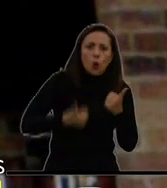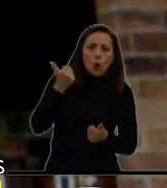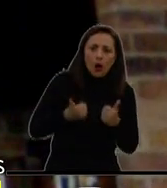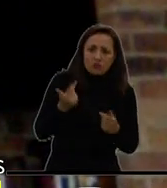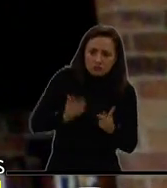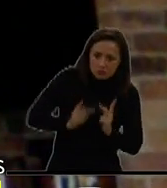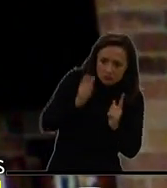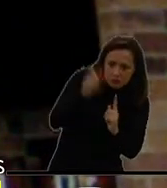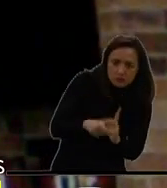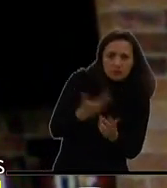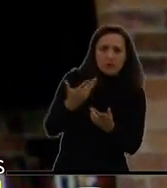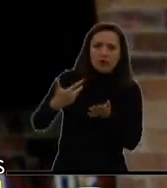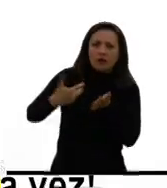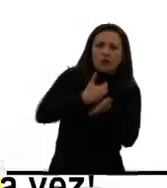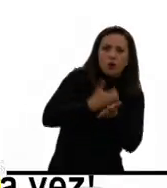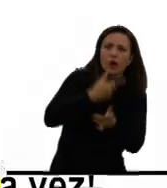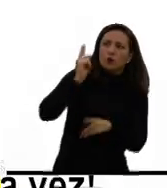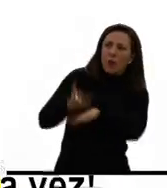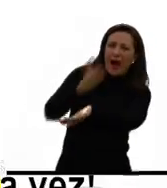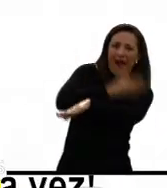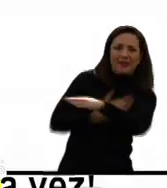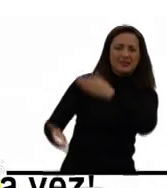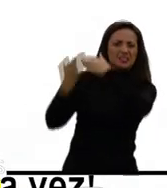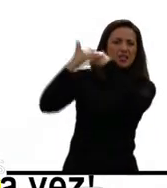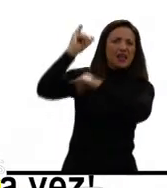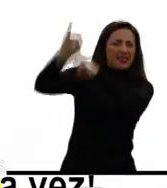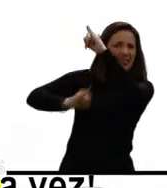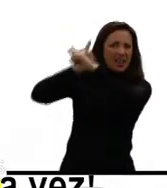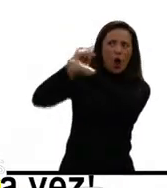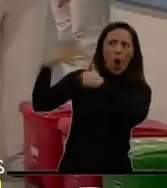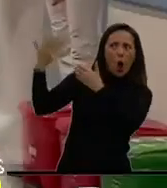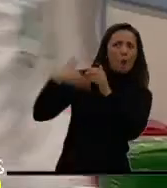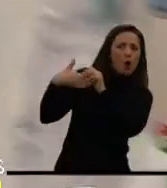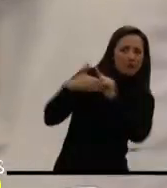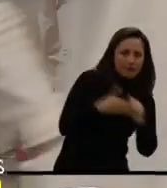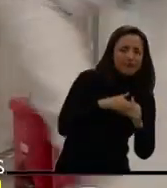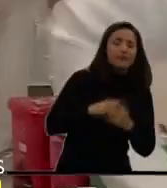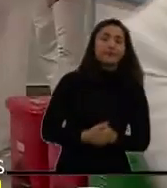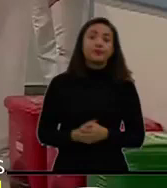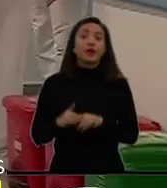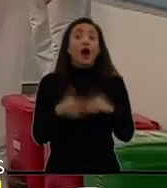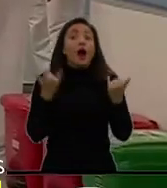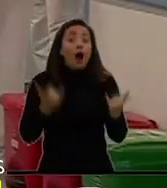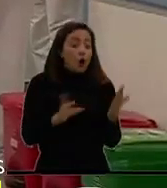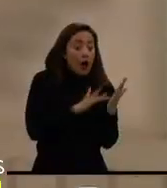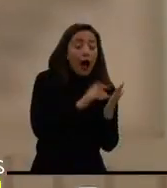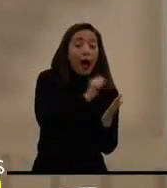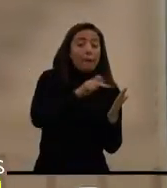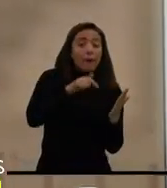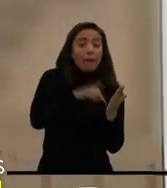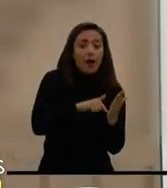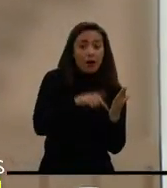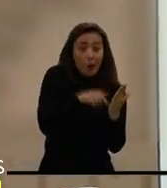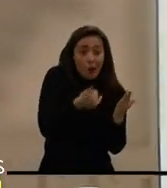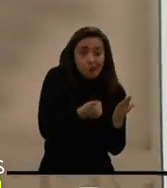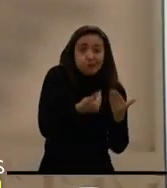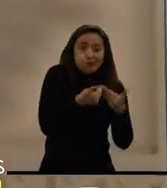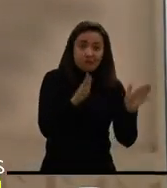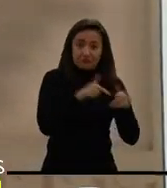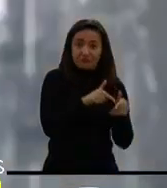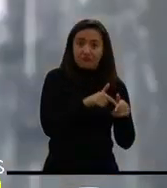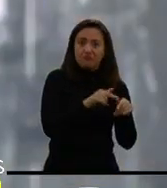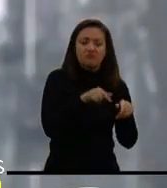estipuladas por los entes internacionales por ahora la aplicación solo está habilitada en antioquia pero se espera que en los